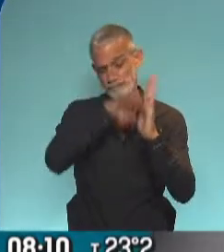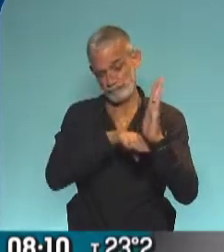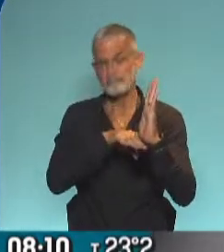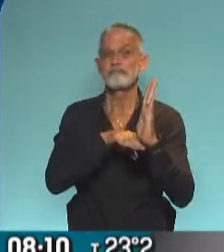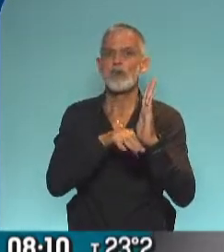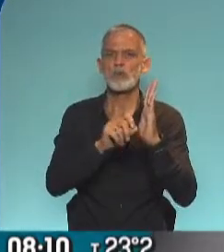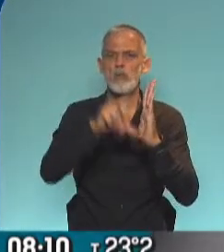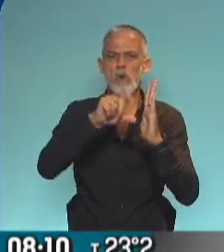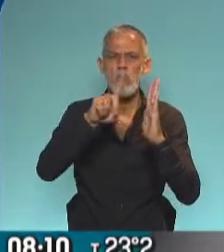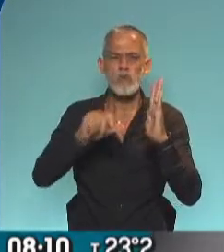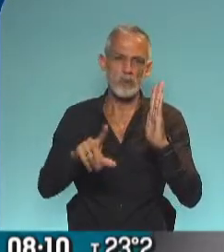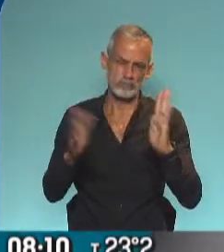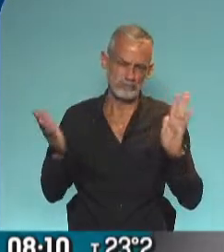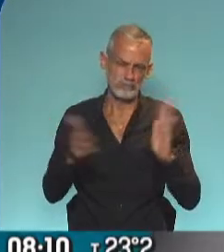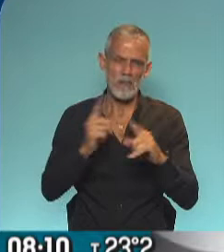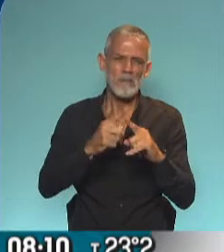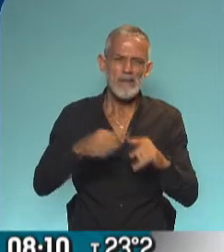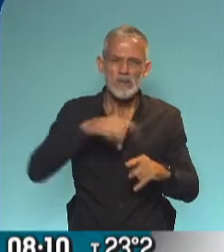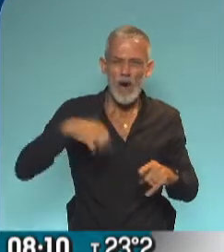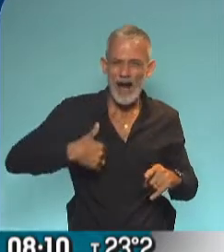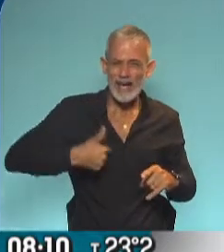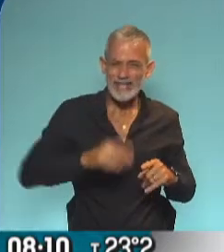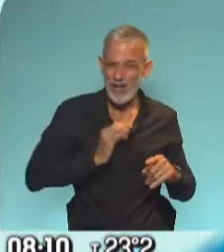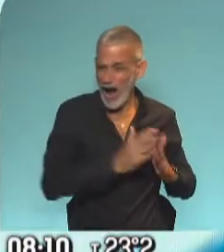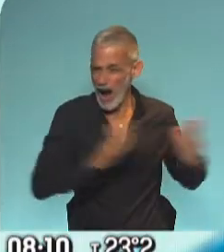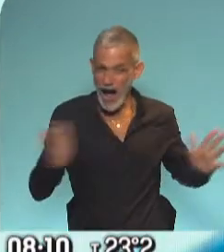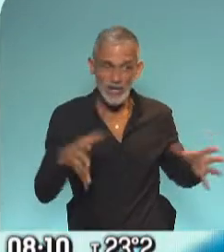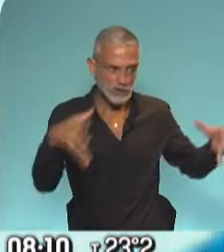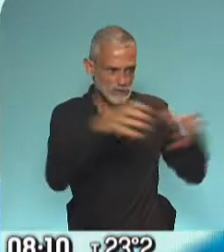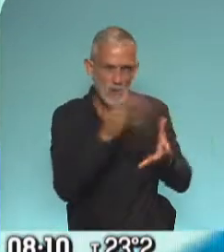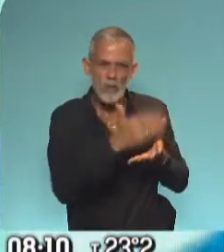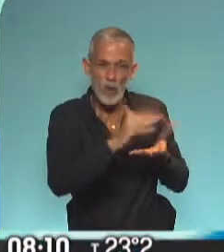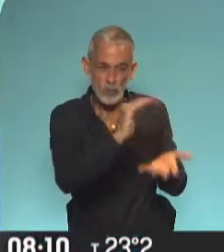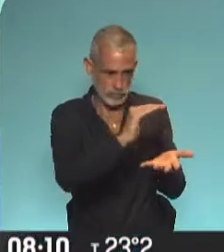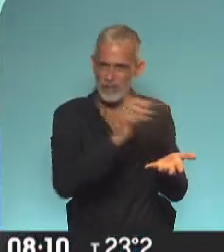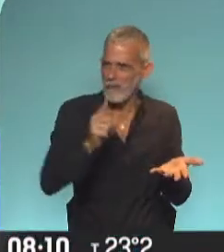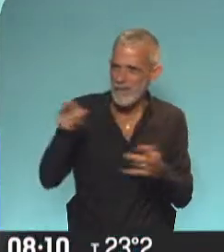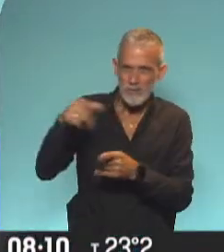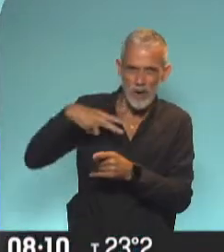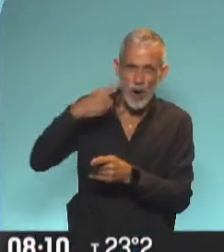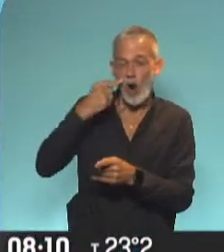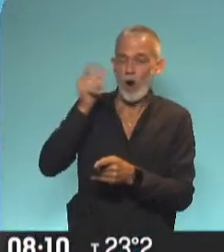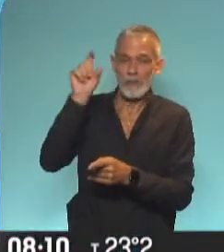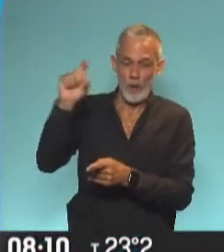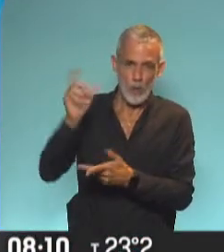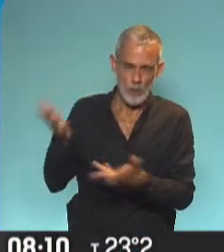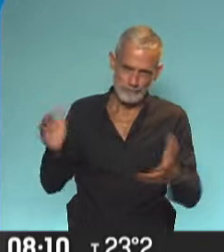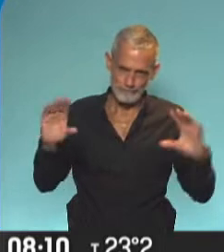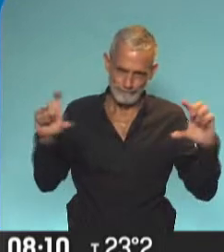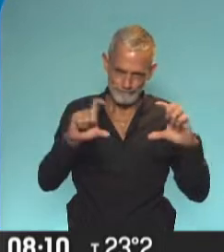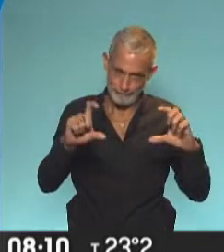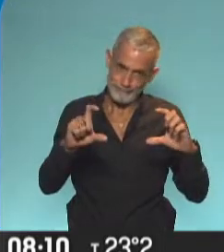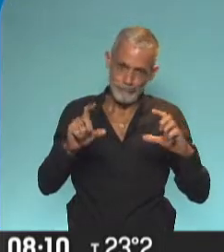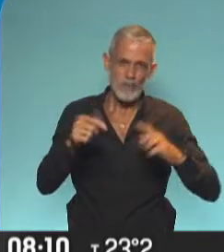el patrimonio? Más que un PBI de Argentina, por ejemplo, para tomar una dimensión. Los patrimonios son gigantes. Y si te parece,